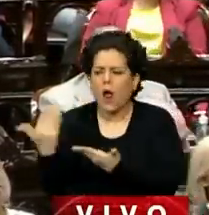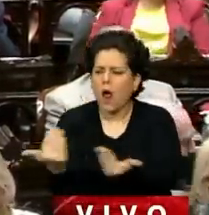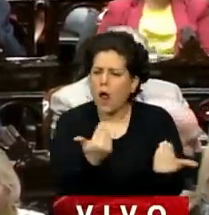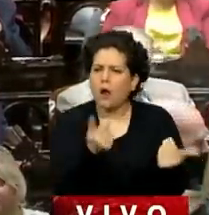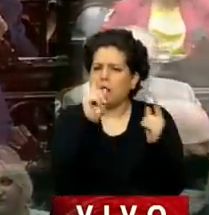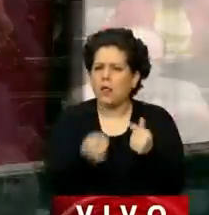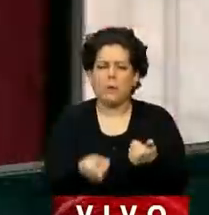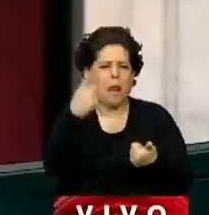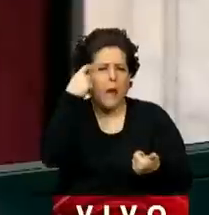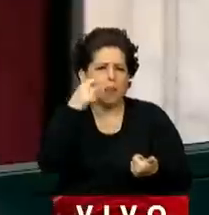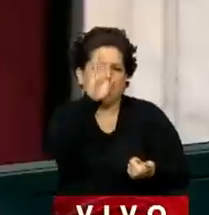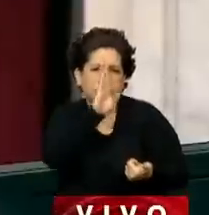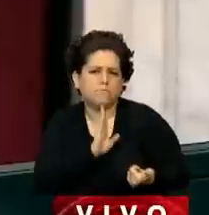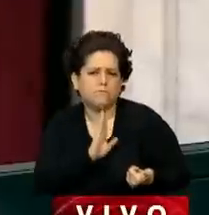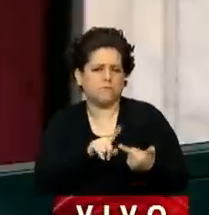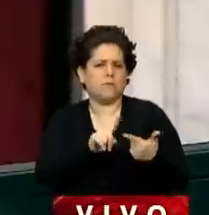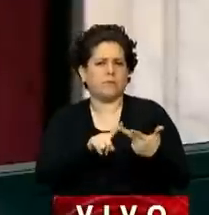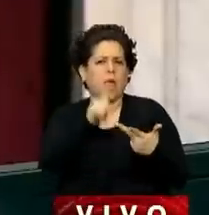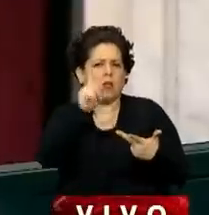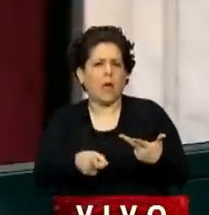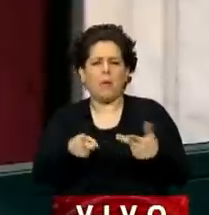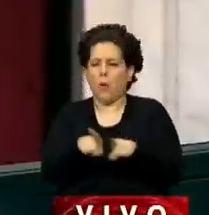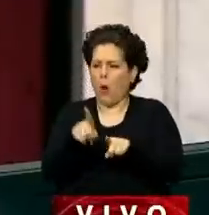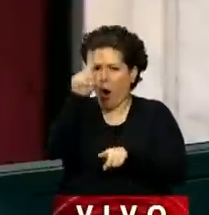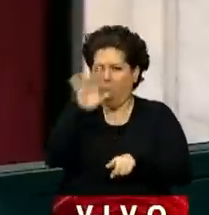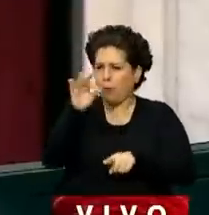es a convivir en la diferencia,